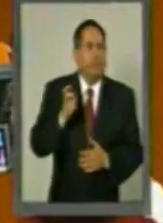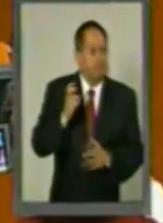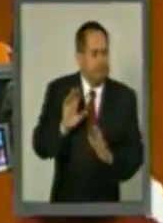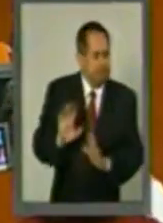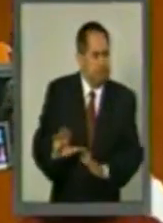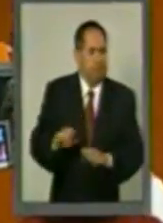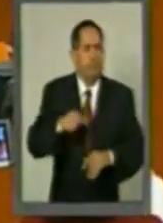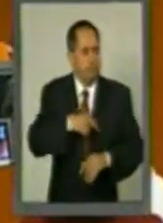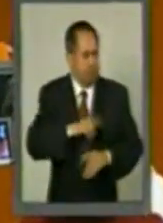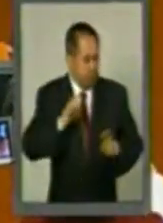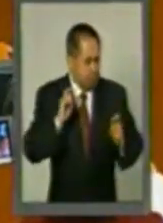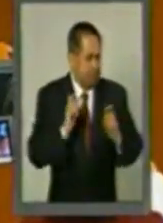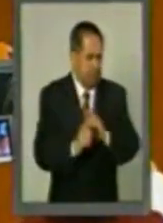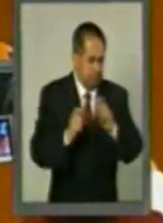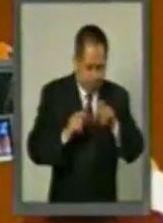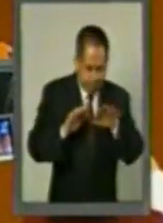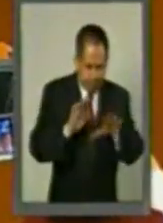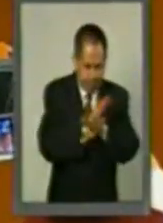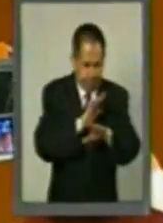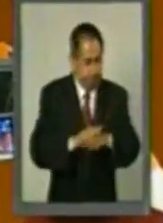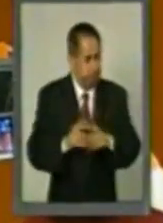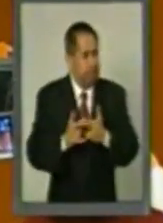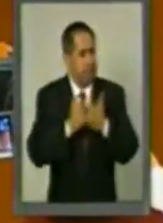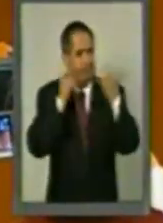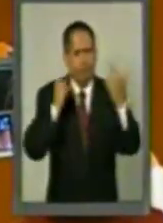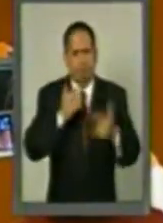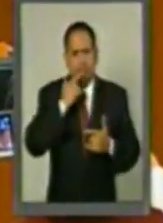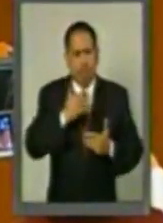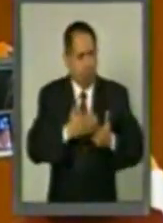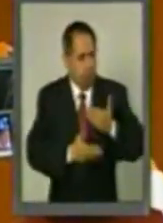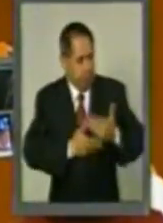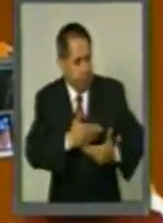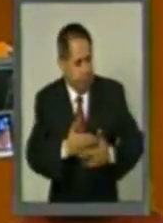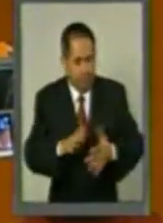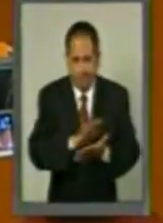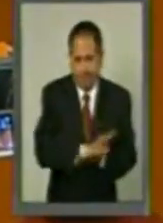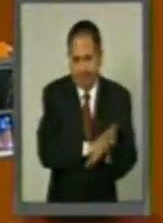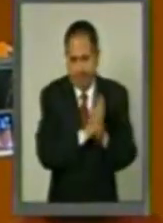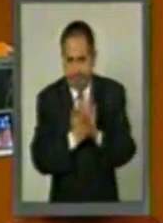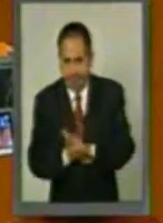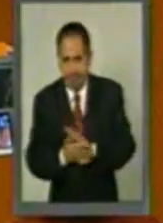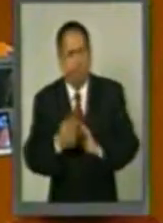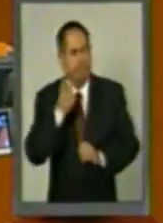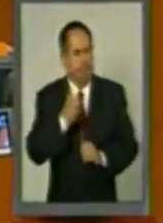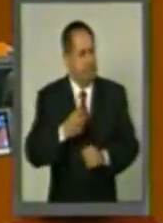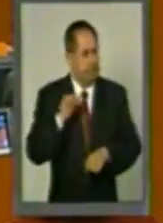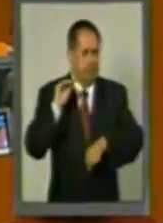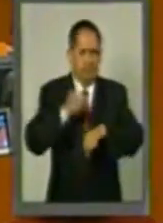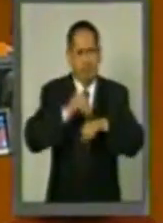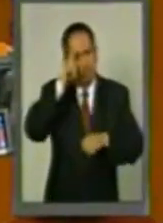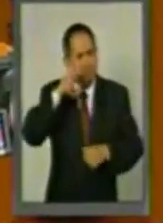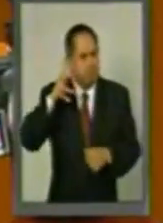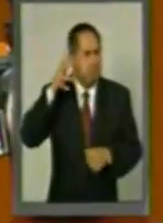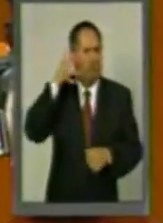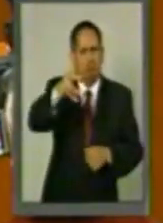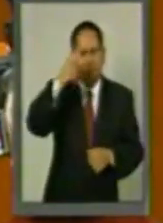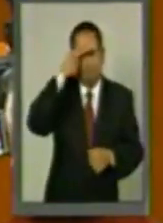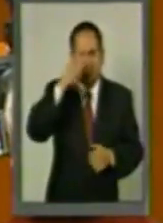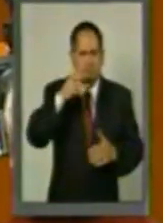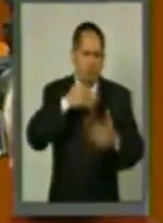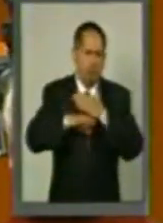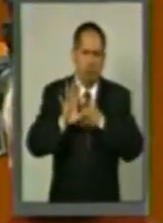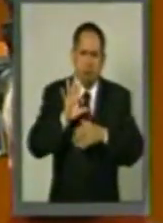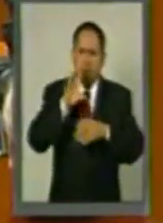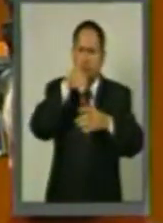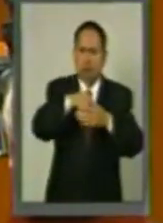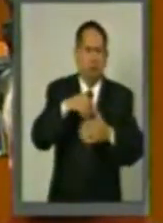las transformaciones históricas que van a permitir a México insertarse a plenitud